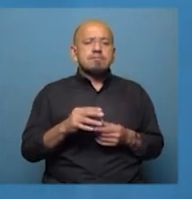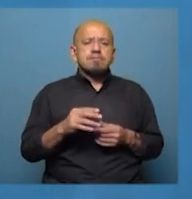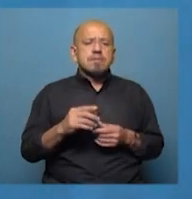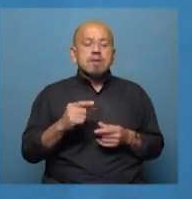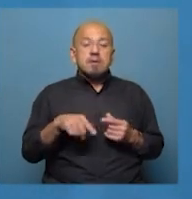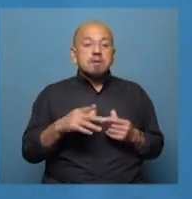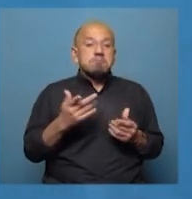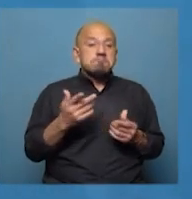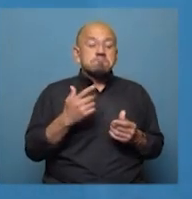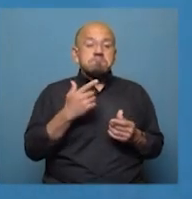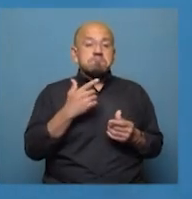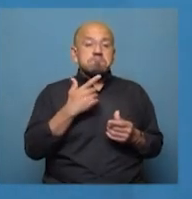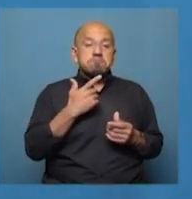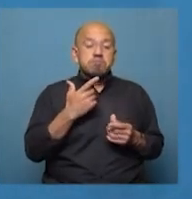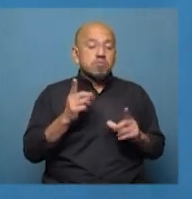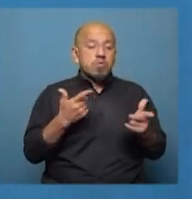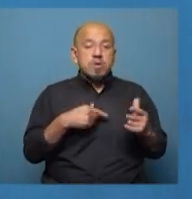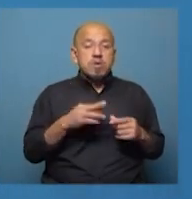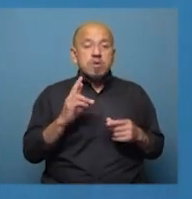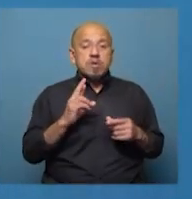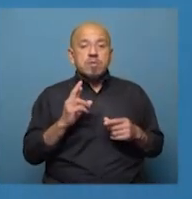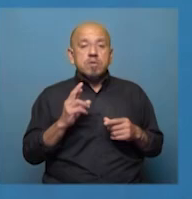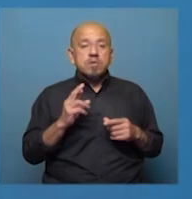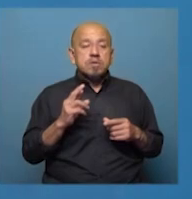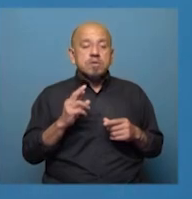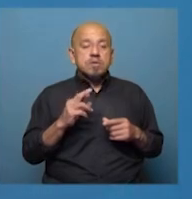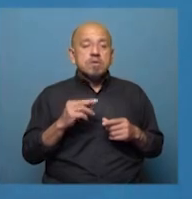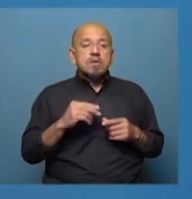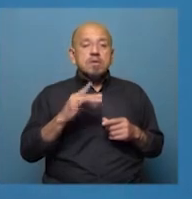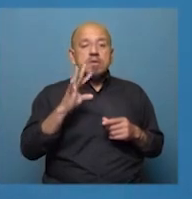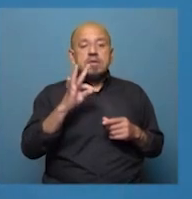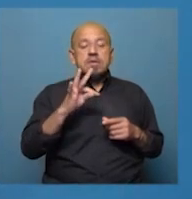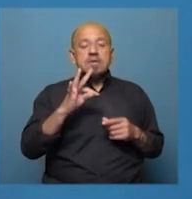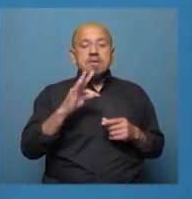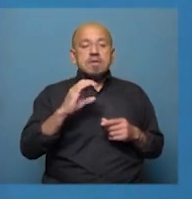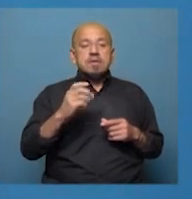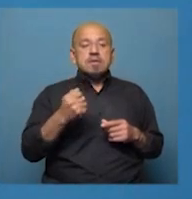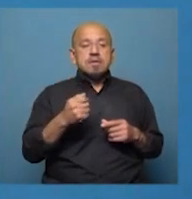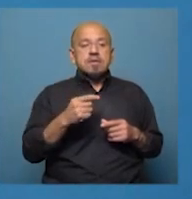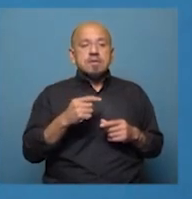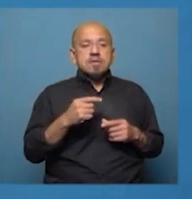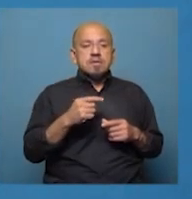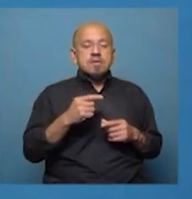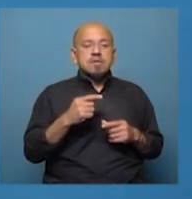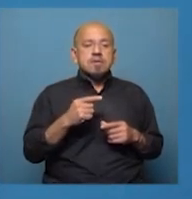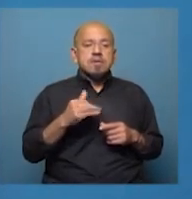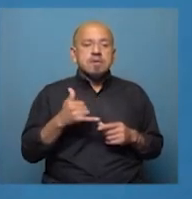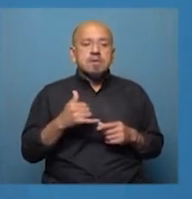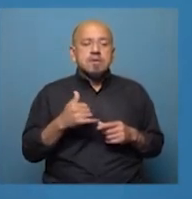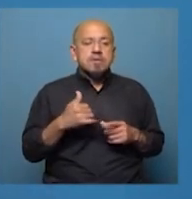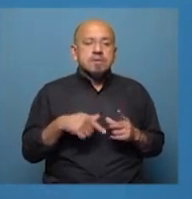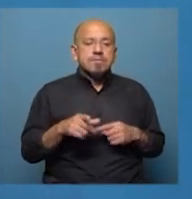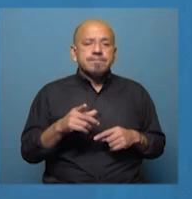tenemos las respuestas tenemos sí observaciones del tribunal de cuentas tiene más de